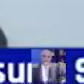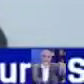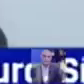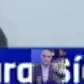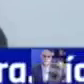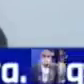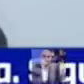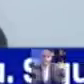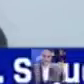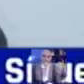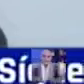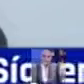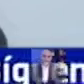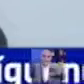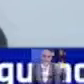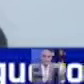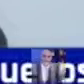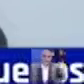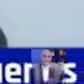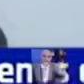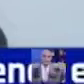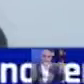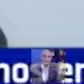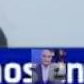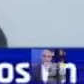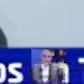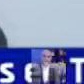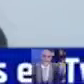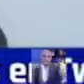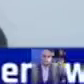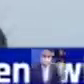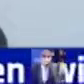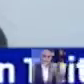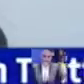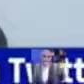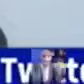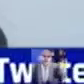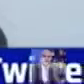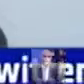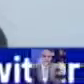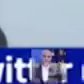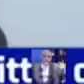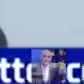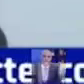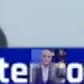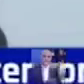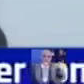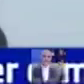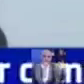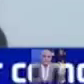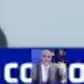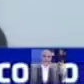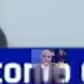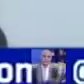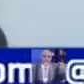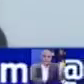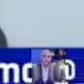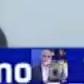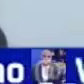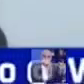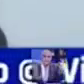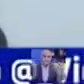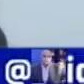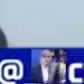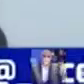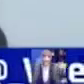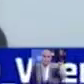del neoliberalismo, es el molino de los que quieren más, que quieren recuperar esos fideicomisos. Insistamos mucho en la